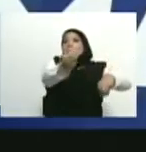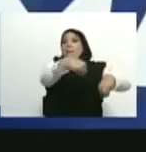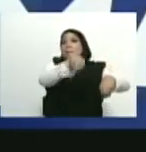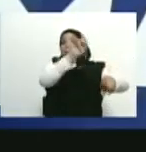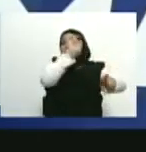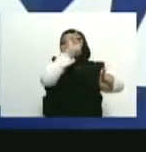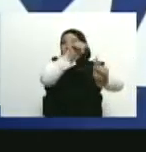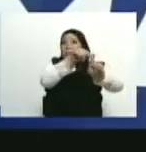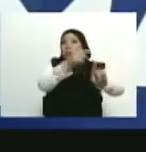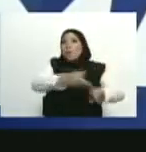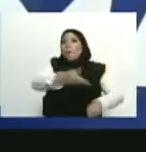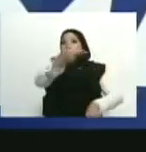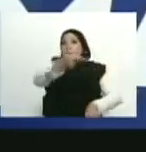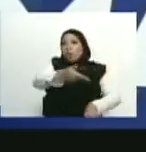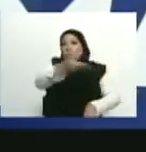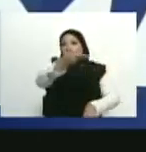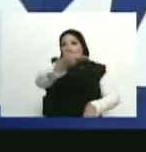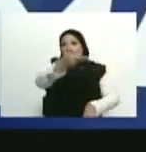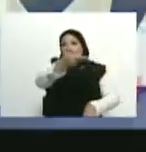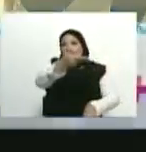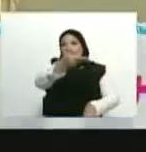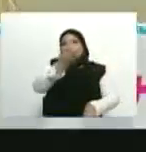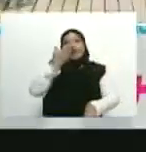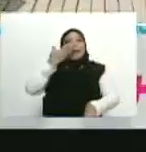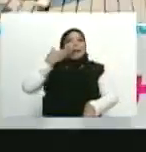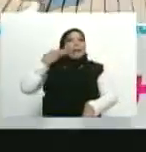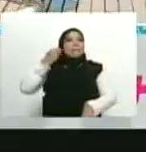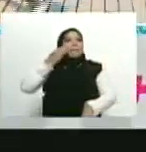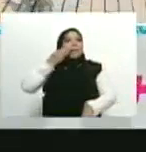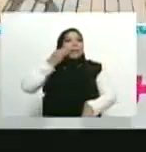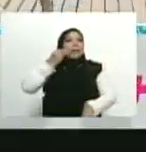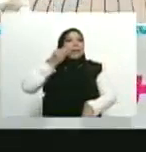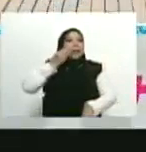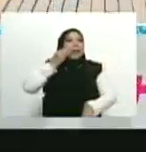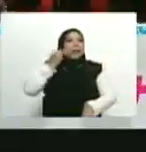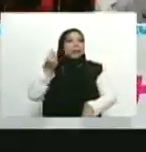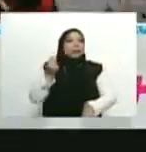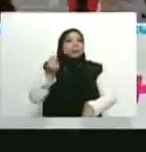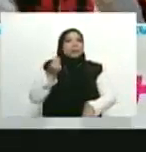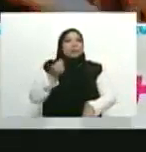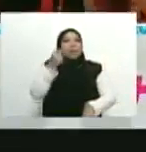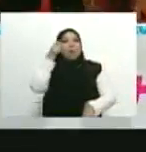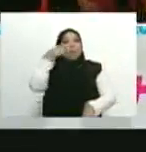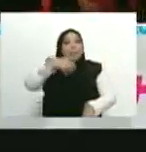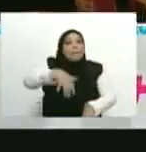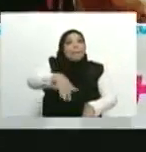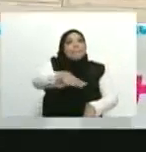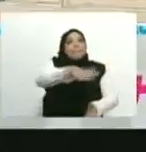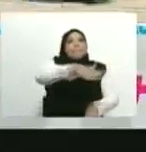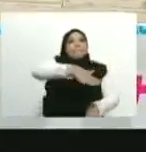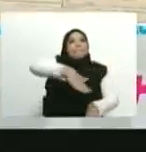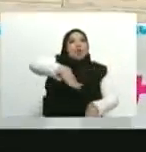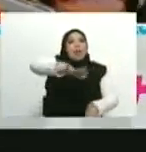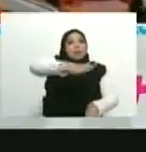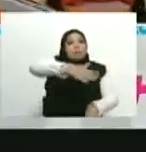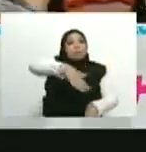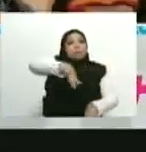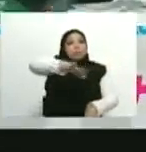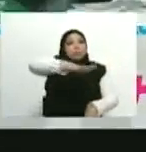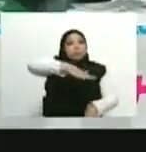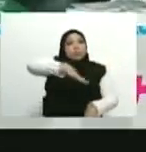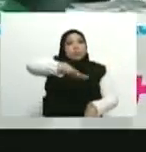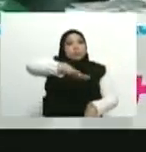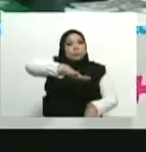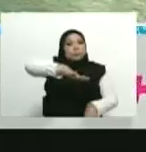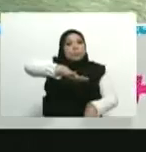batalla. La batalla recogió tanto la experiencia de la gente del pueblo, como bien lo dijo